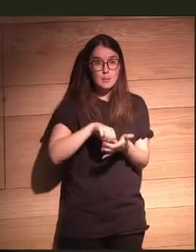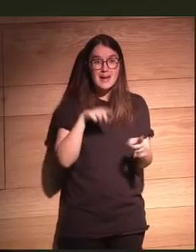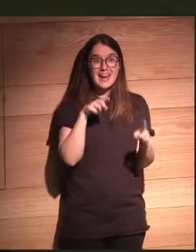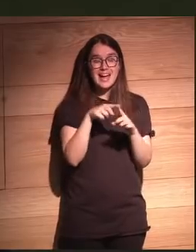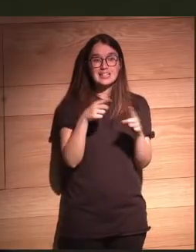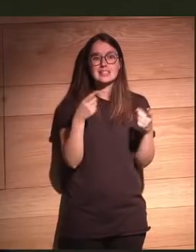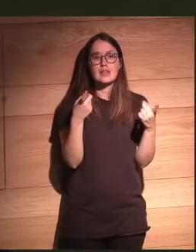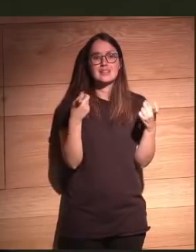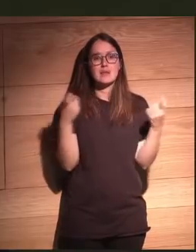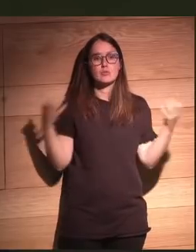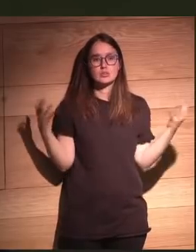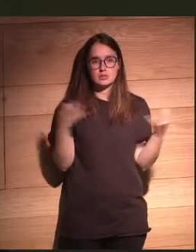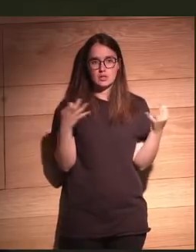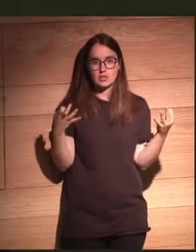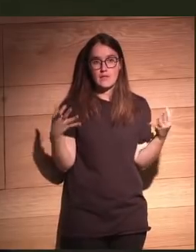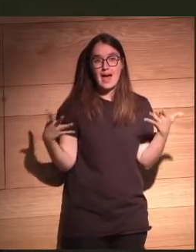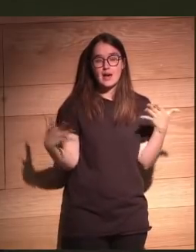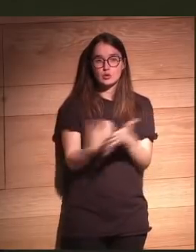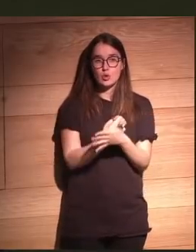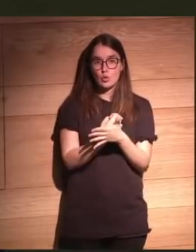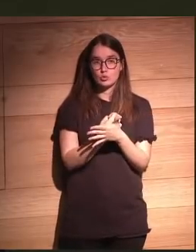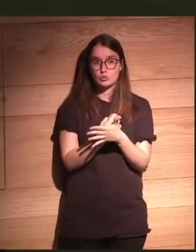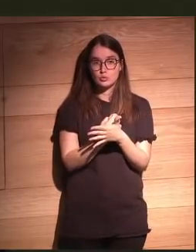eso necesitamos tener a todos